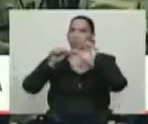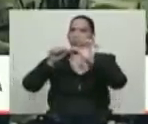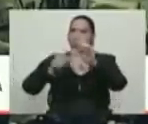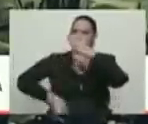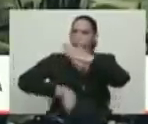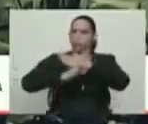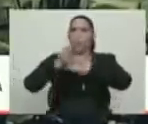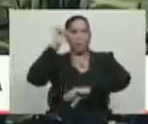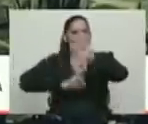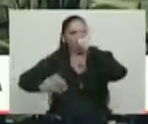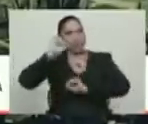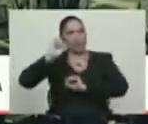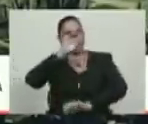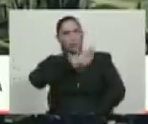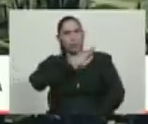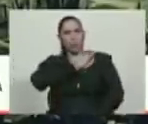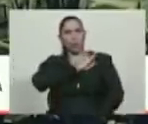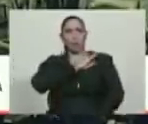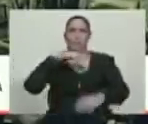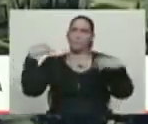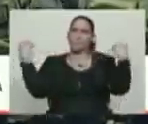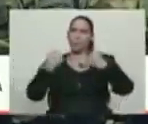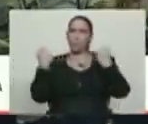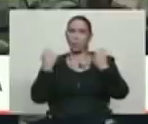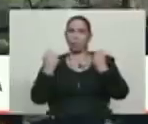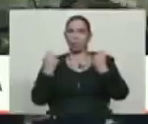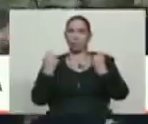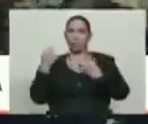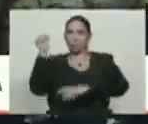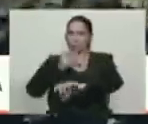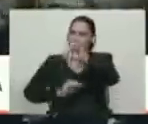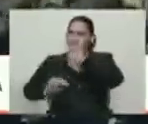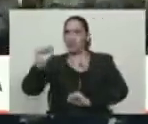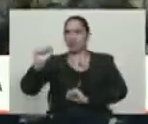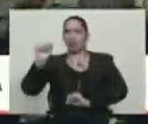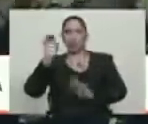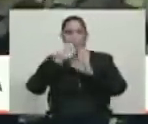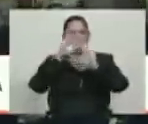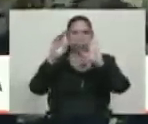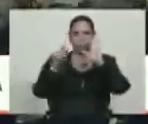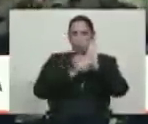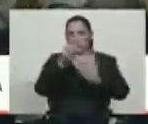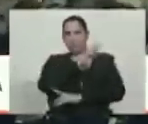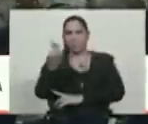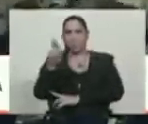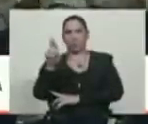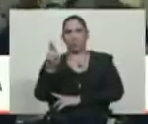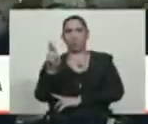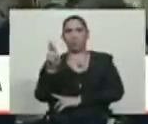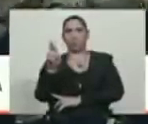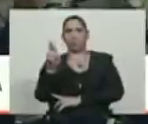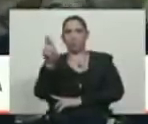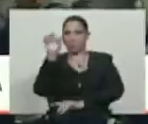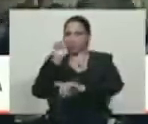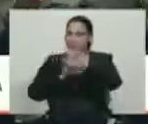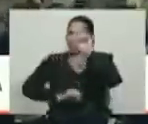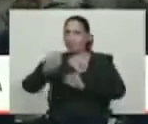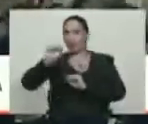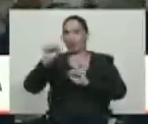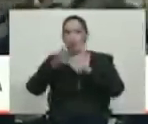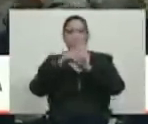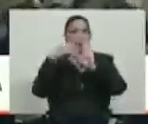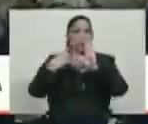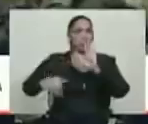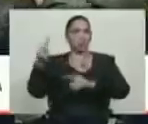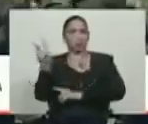en la defensa de la soberanía popular, en la defensa de la Constitución de la República, en la defensa de los derechos